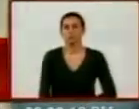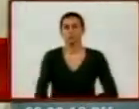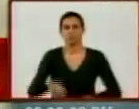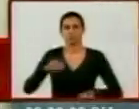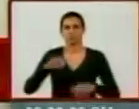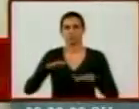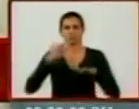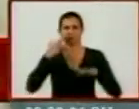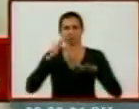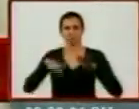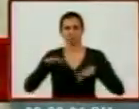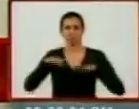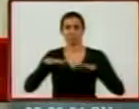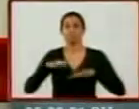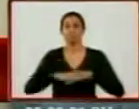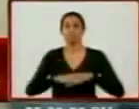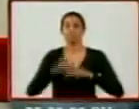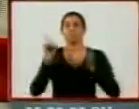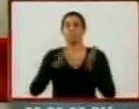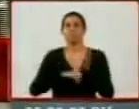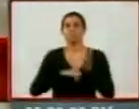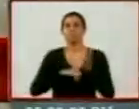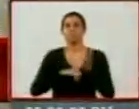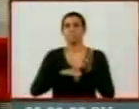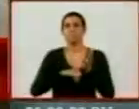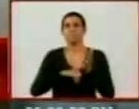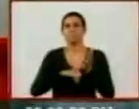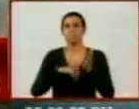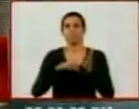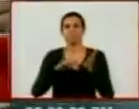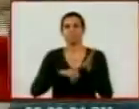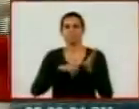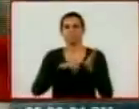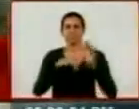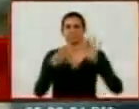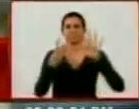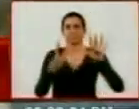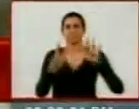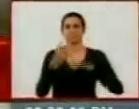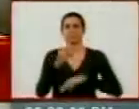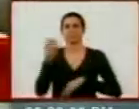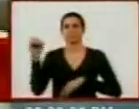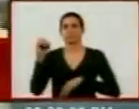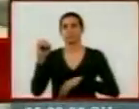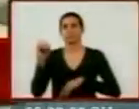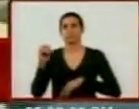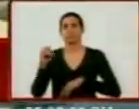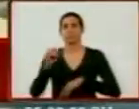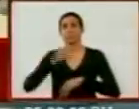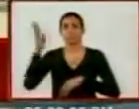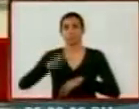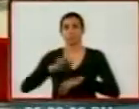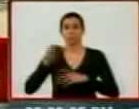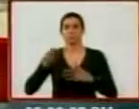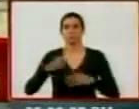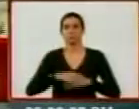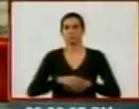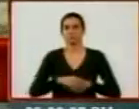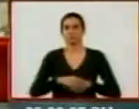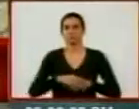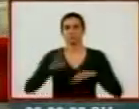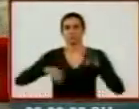aquí un sobreprecio de mil de un porcentaje de 1.735 es decir un